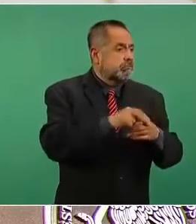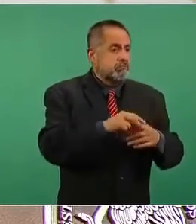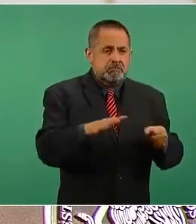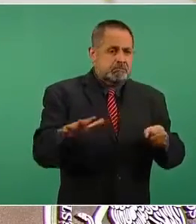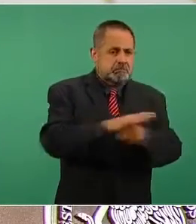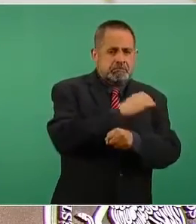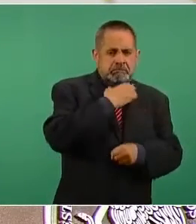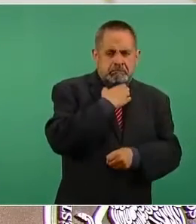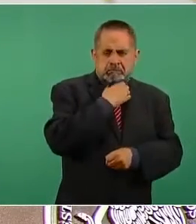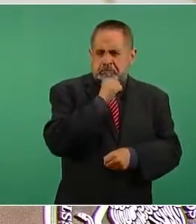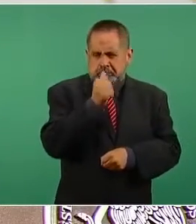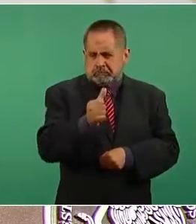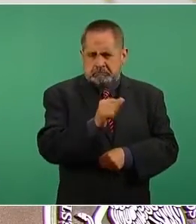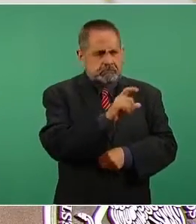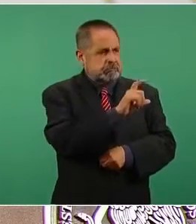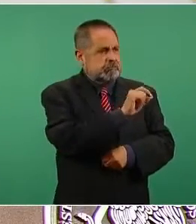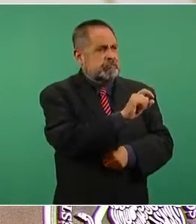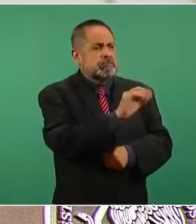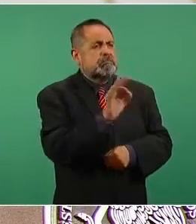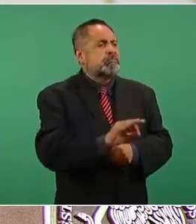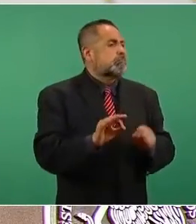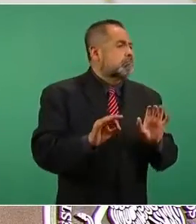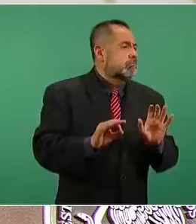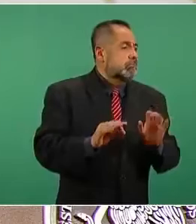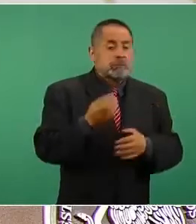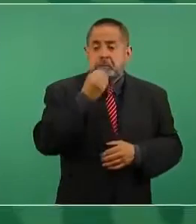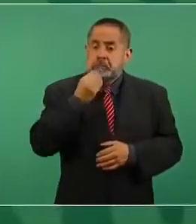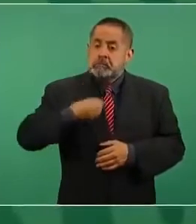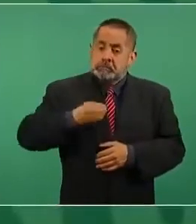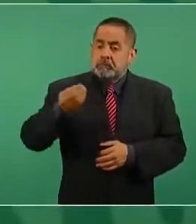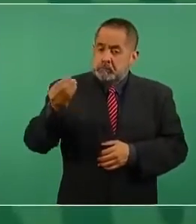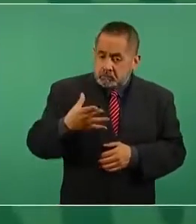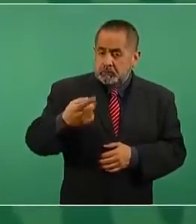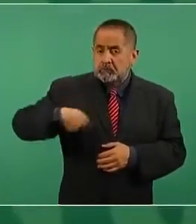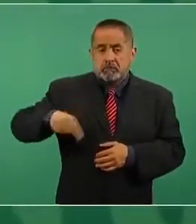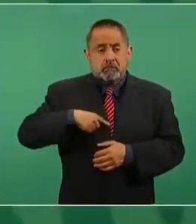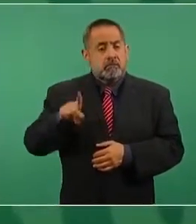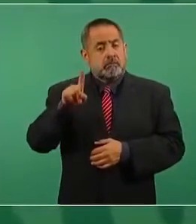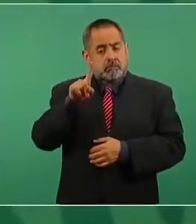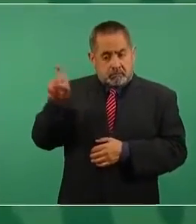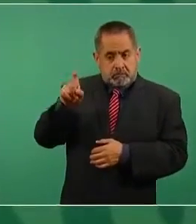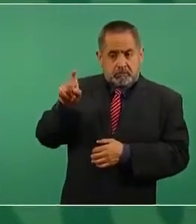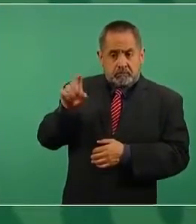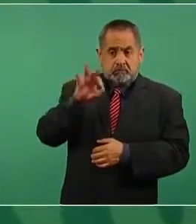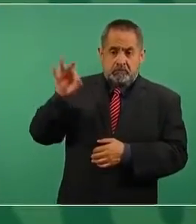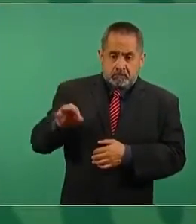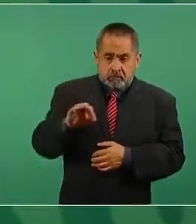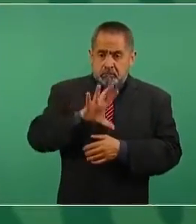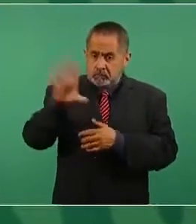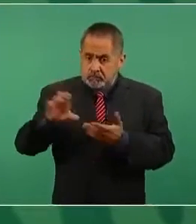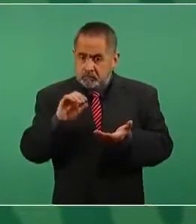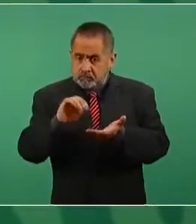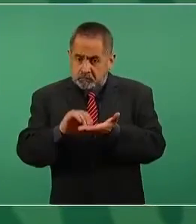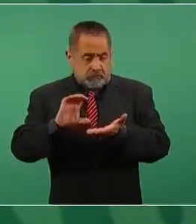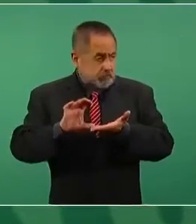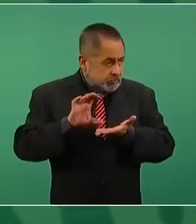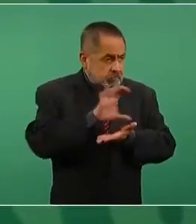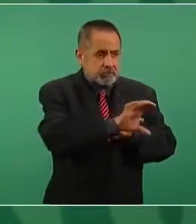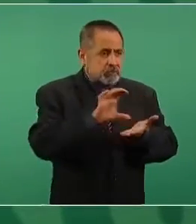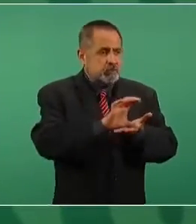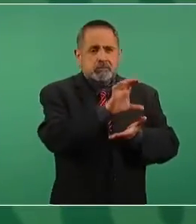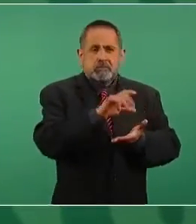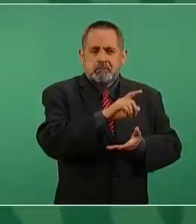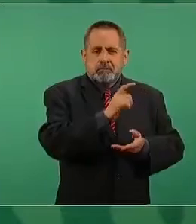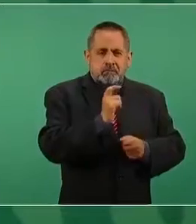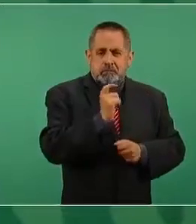de reclusos, de presos, hay que pagar como si estuviese lleno el reclusorio,